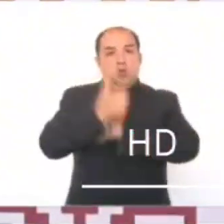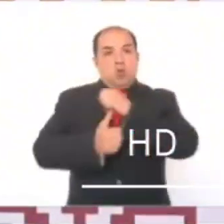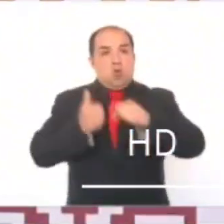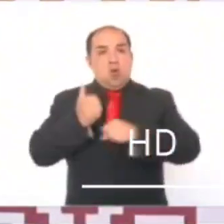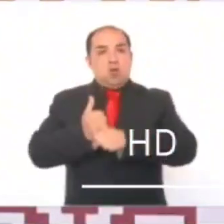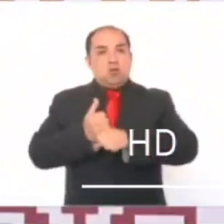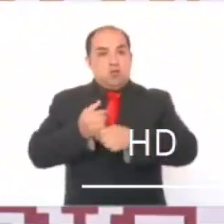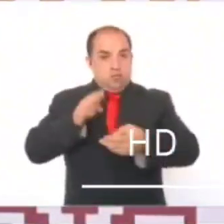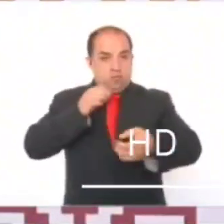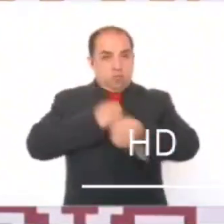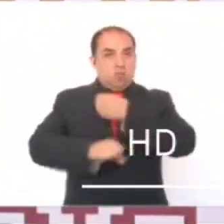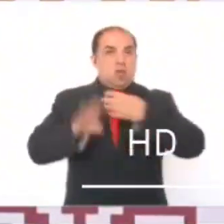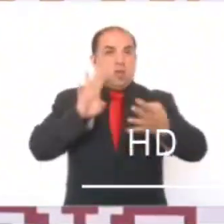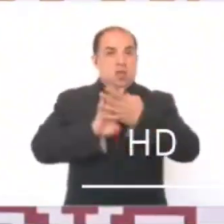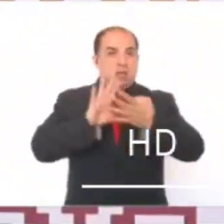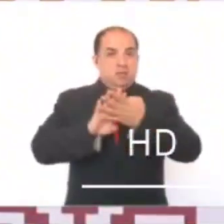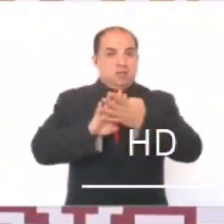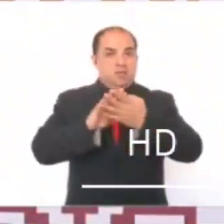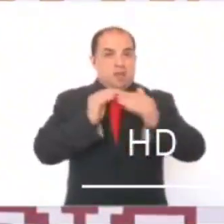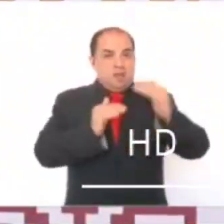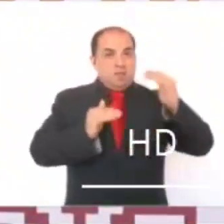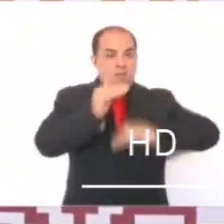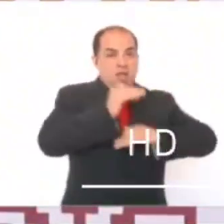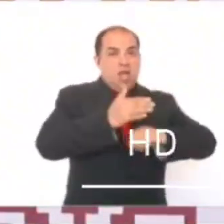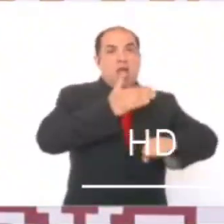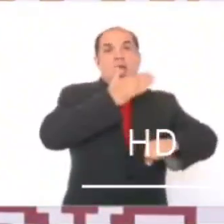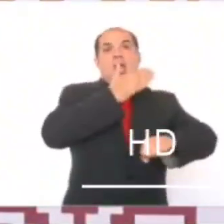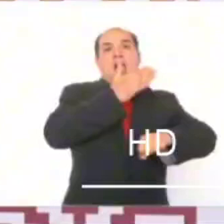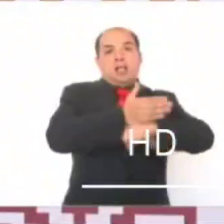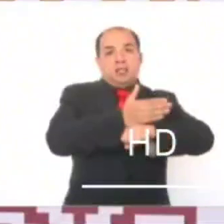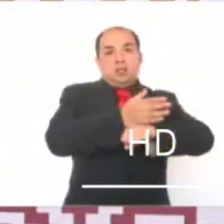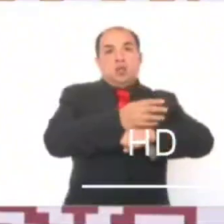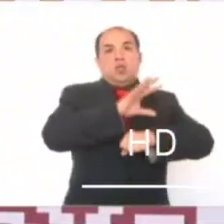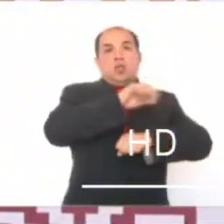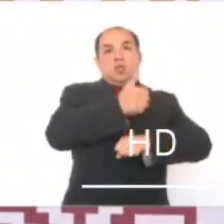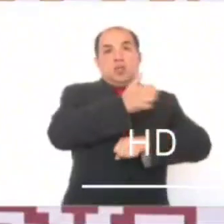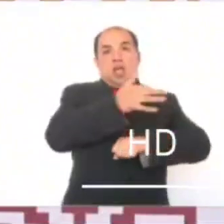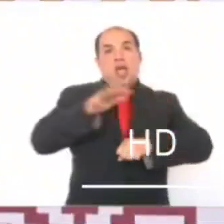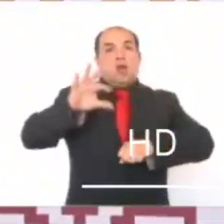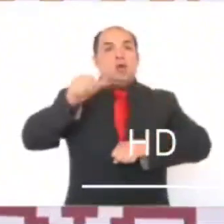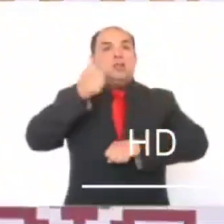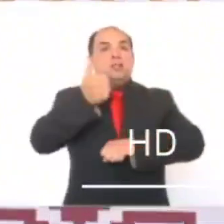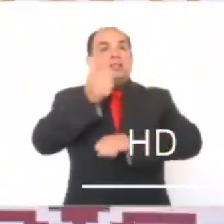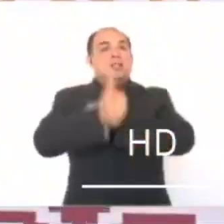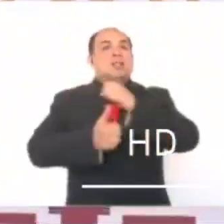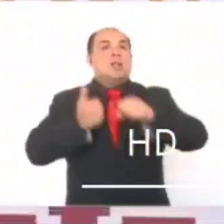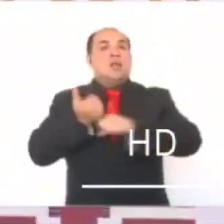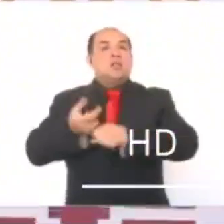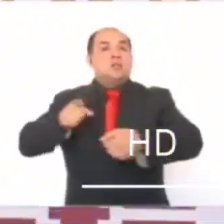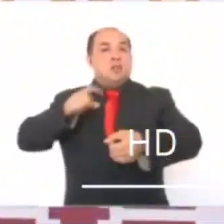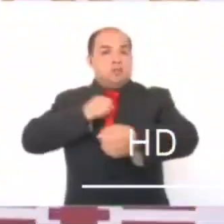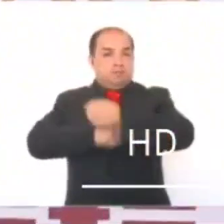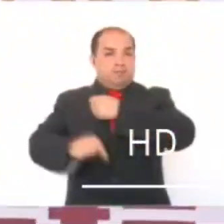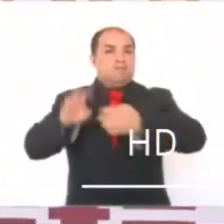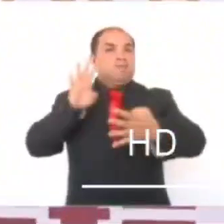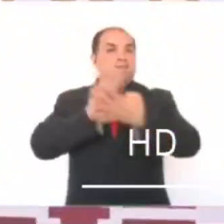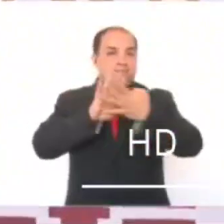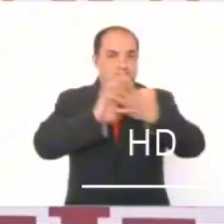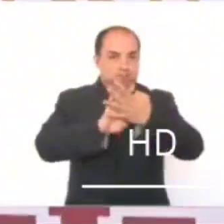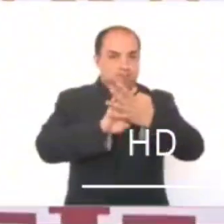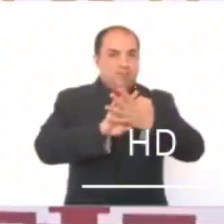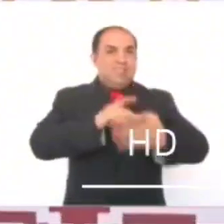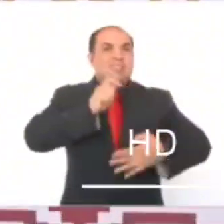una sanción de 11 y hasta 46 años de prisión, lo cual